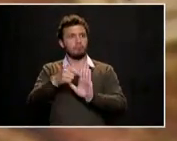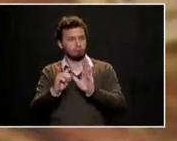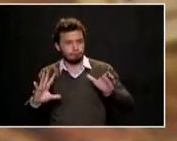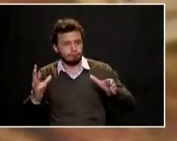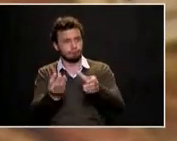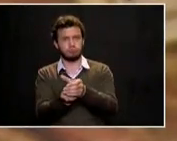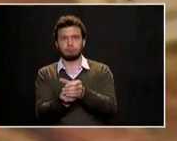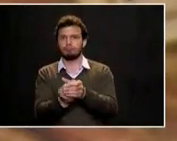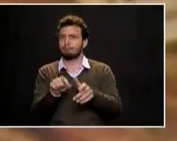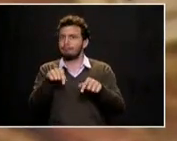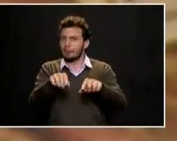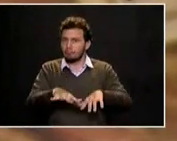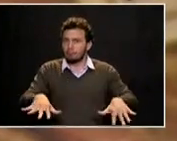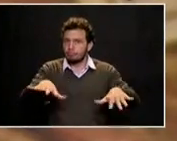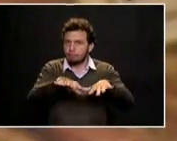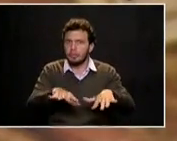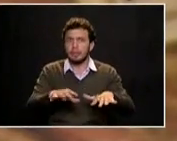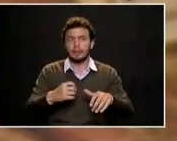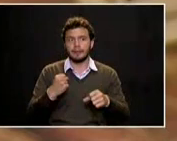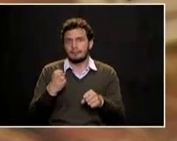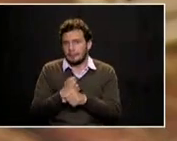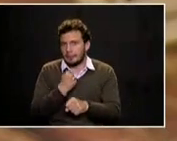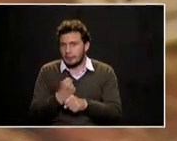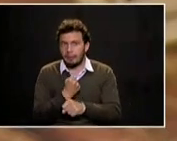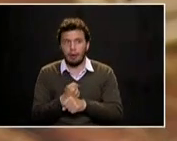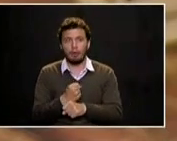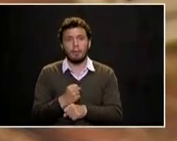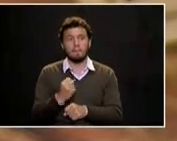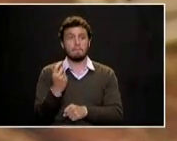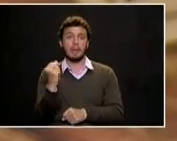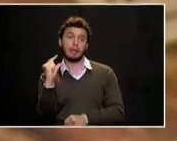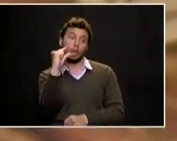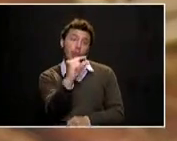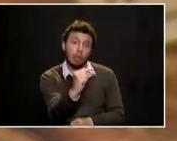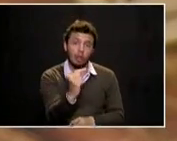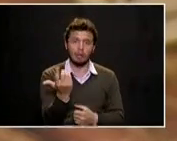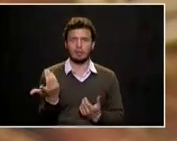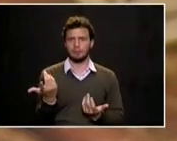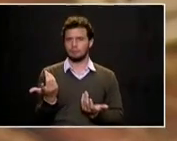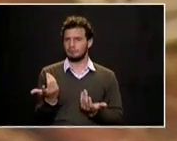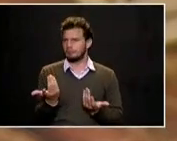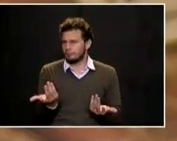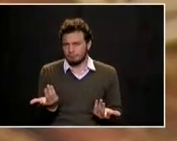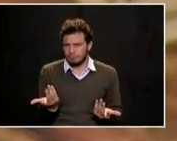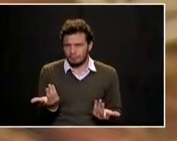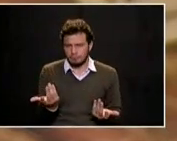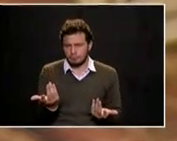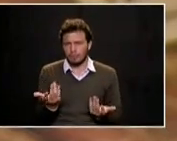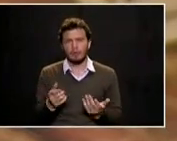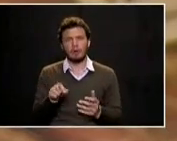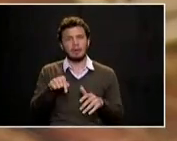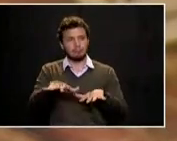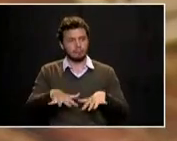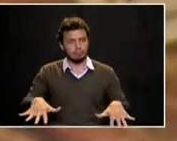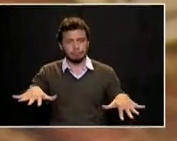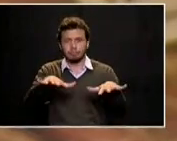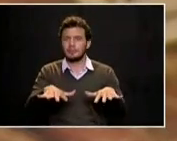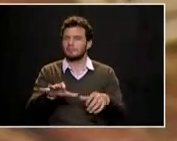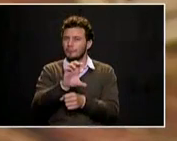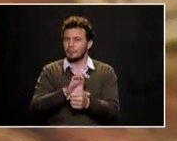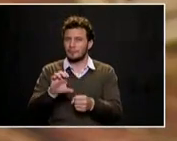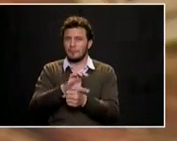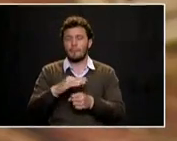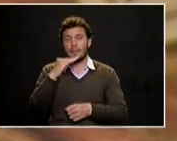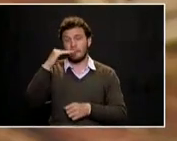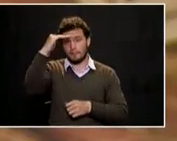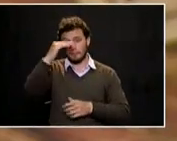sin subempleo, sin un subpago al mercado laboral y económico de la ciudad. Y fuera de